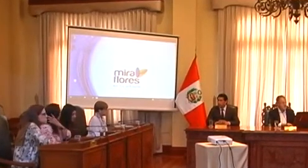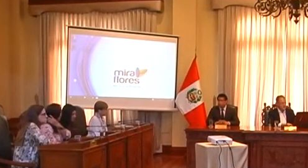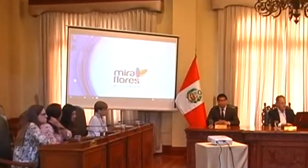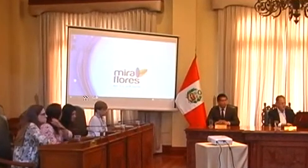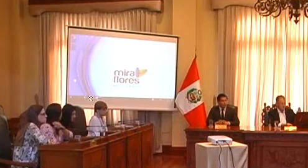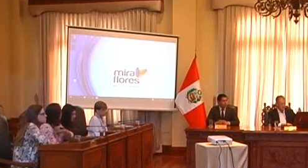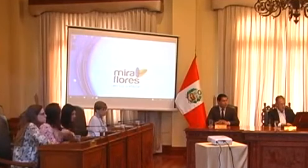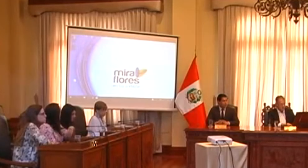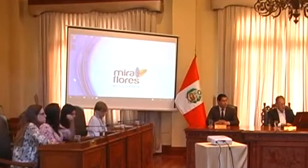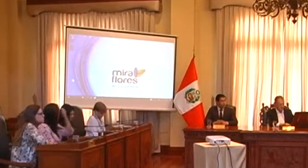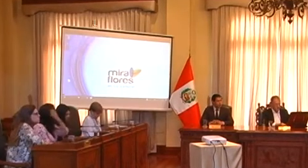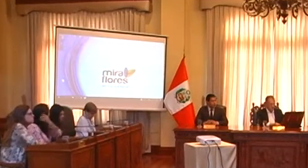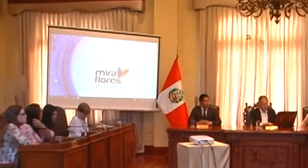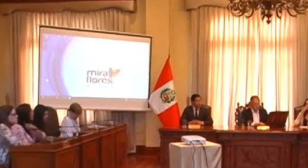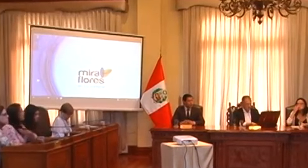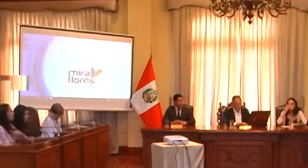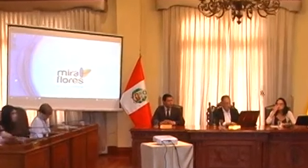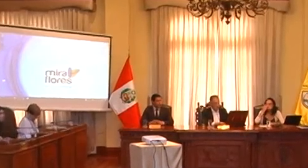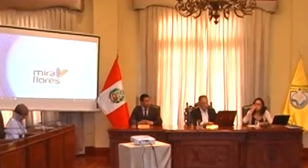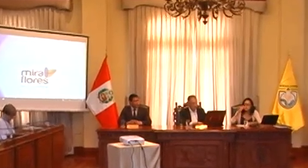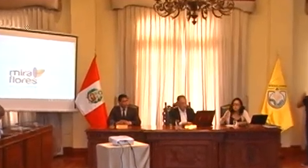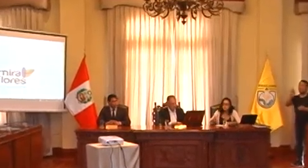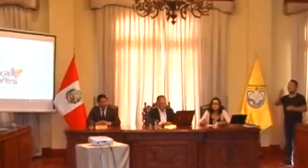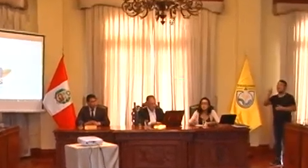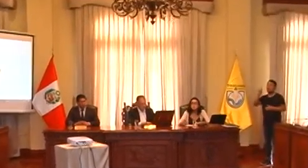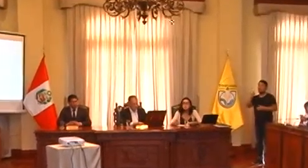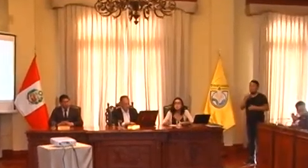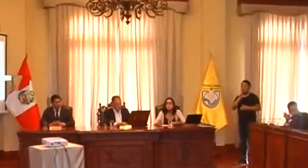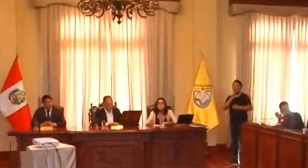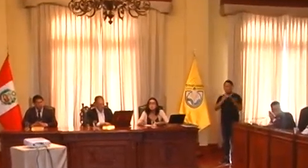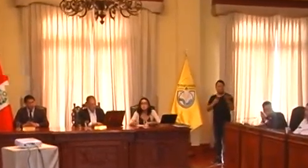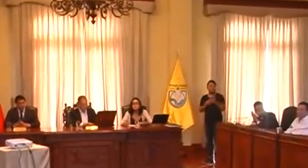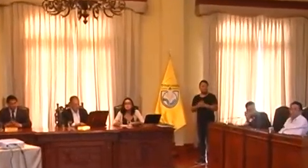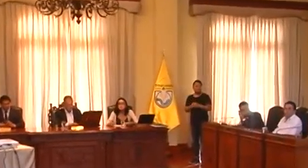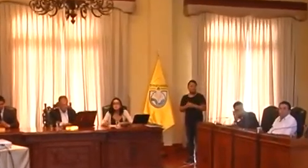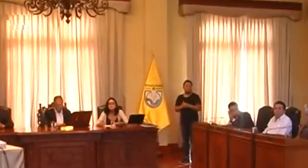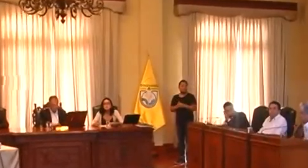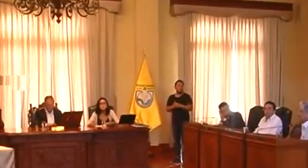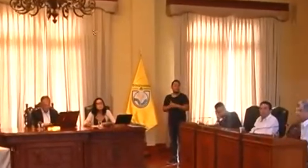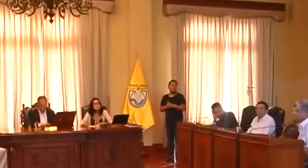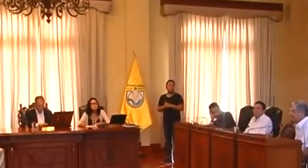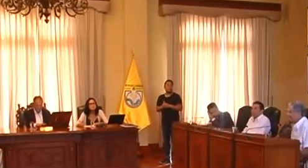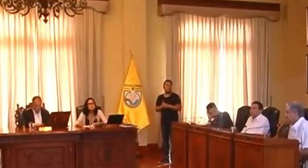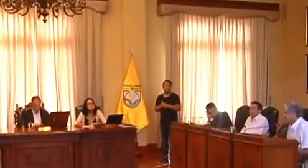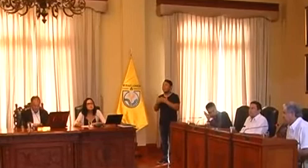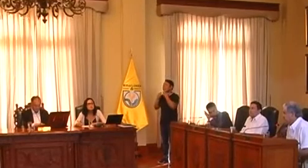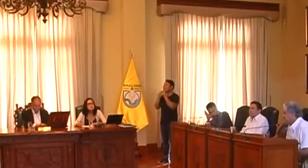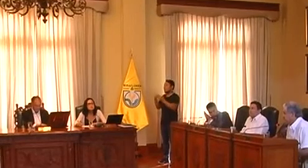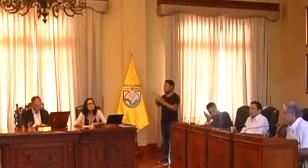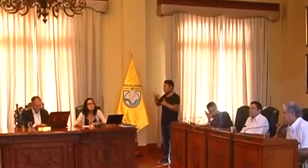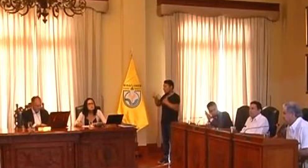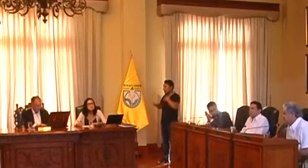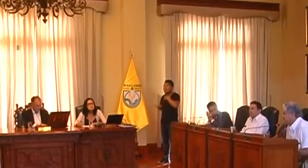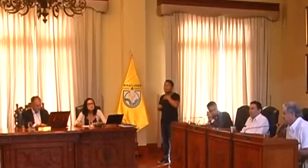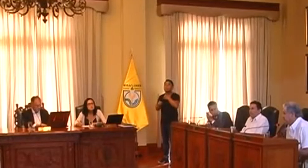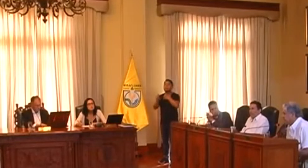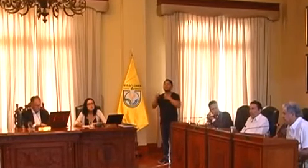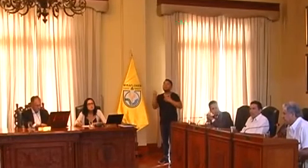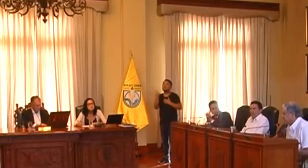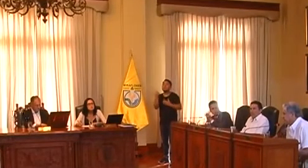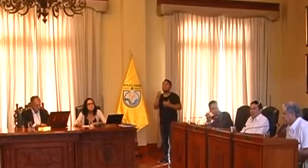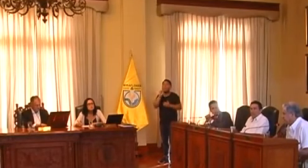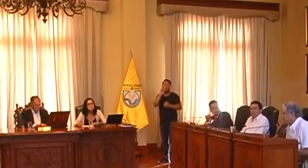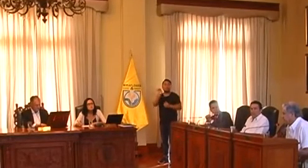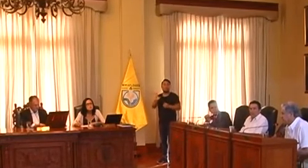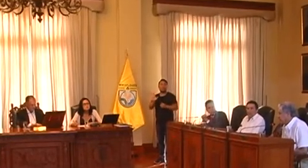Sí, el regidor de Albertis ha levantado la mano, tiene el uso de la palabra. Gracias, señor alcalde. No, solamente, bueno,